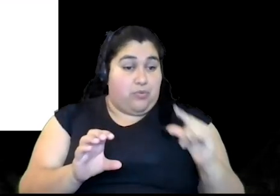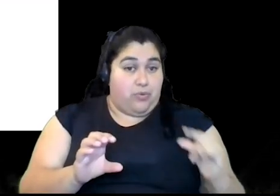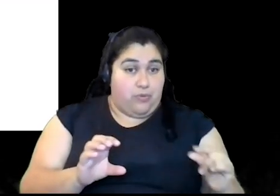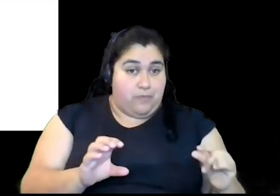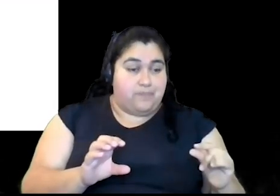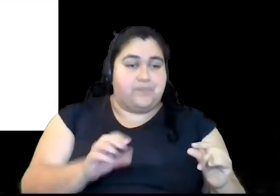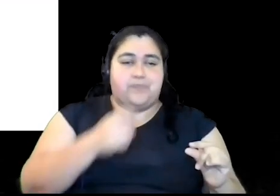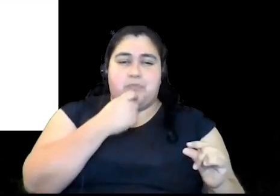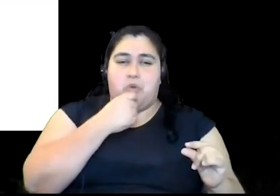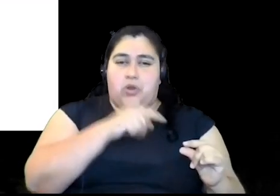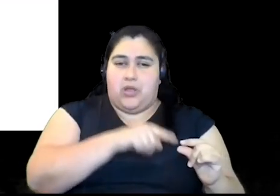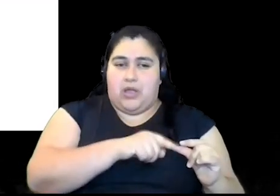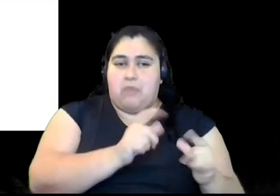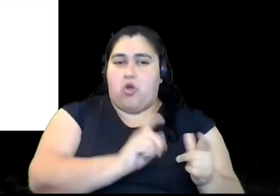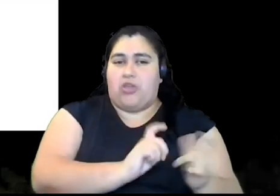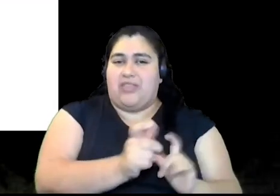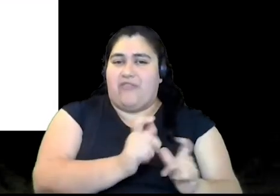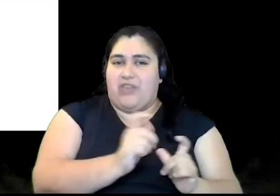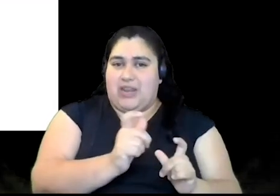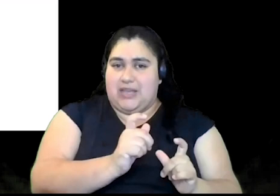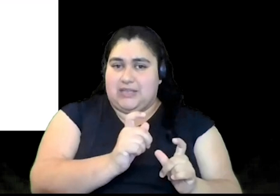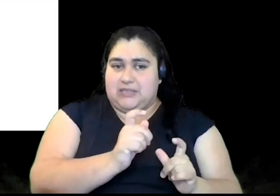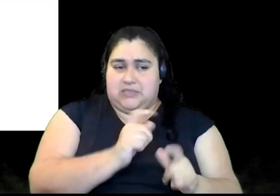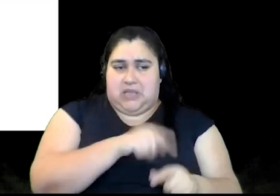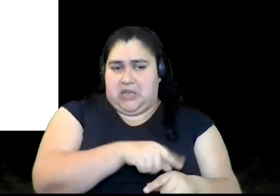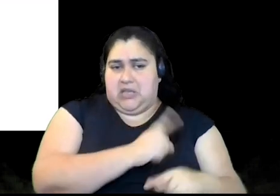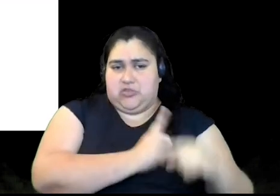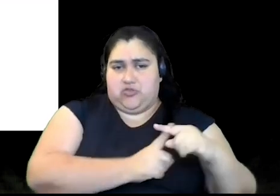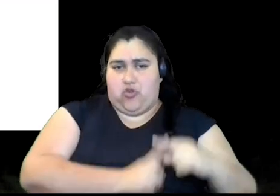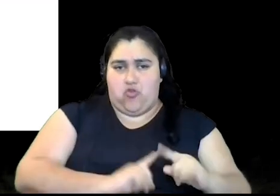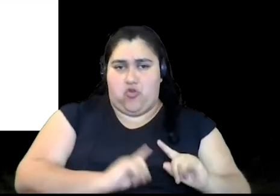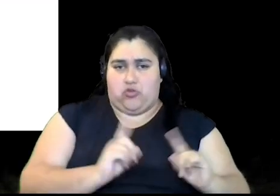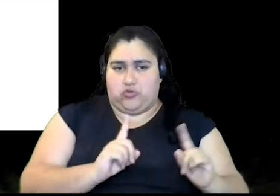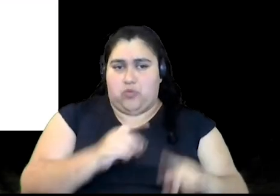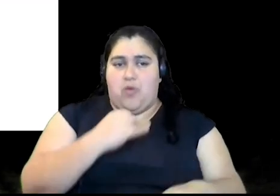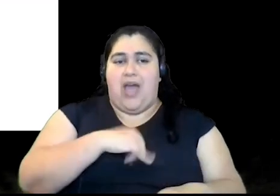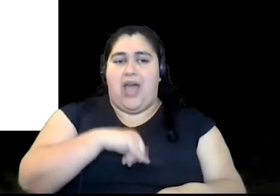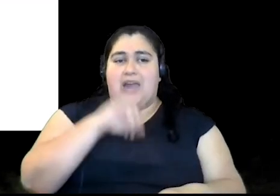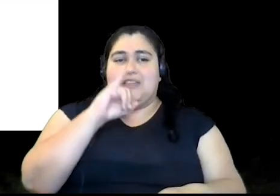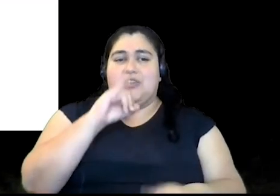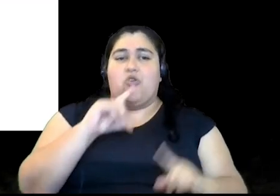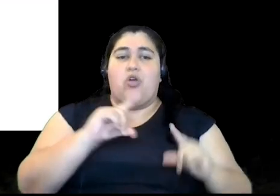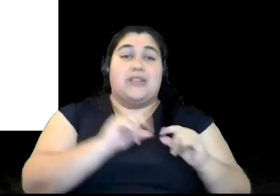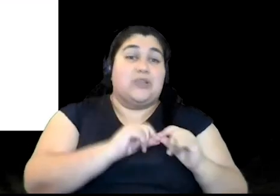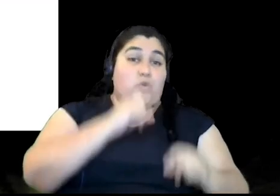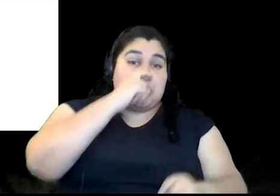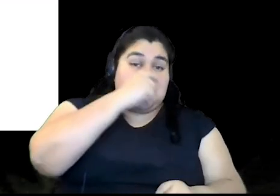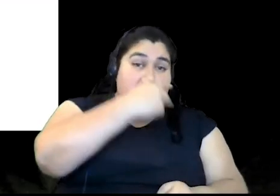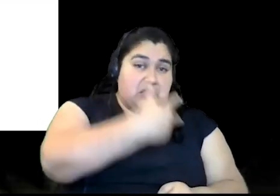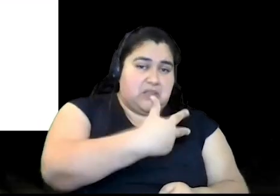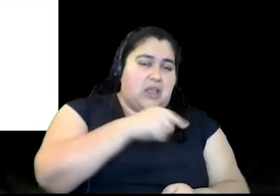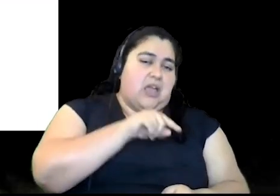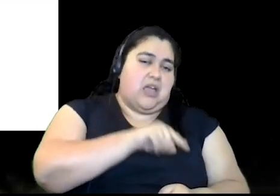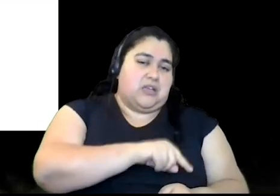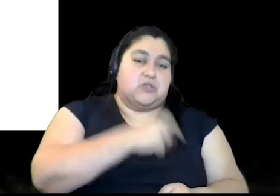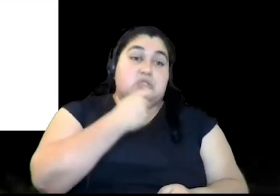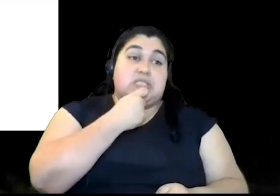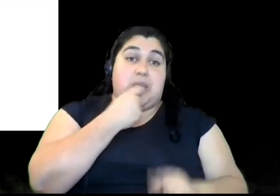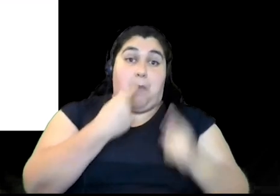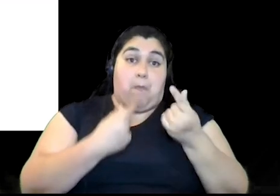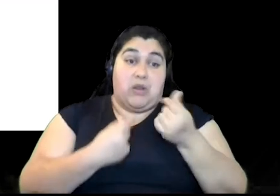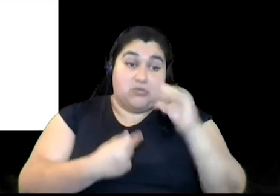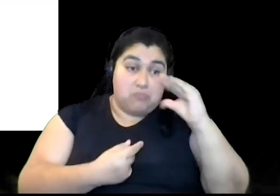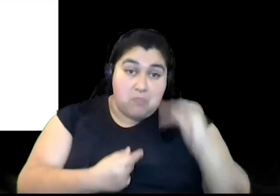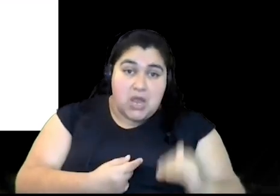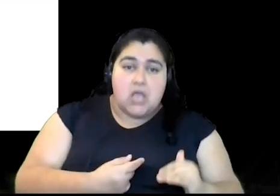de ese cálculo de la diferencia que es no computable por la alícuota del artículo 73 sería, si está por